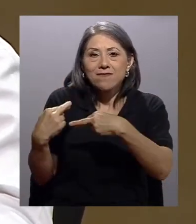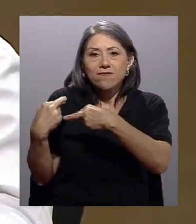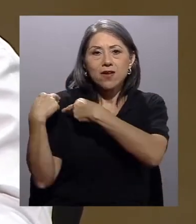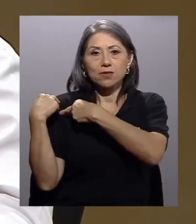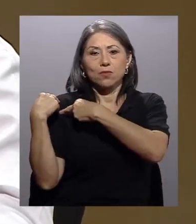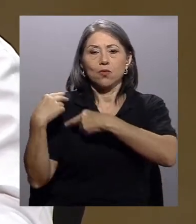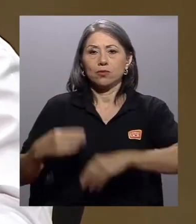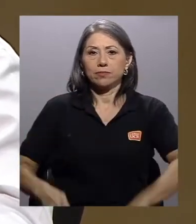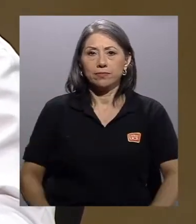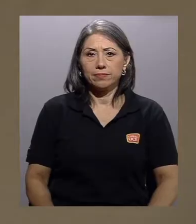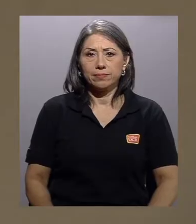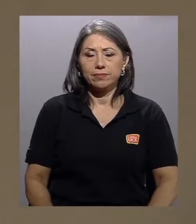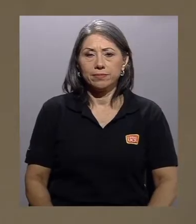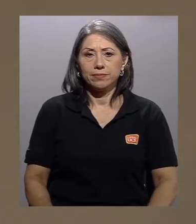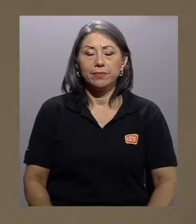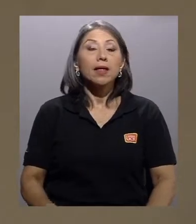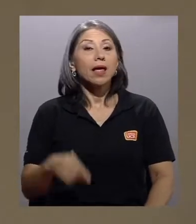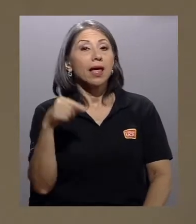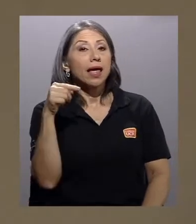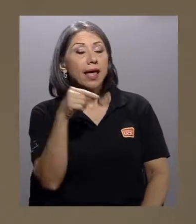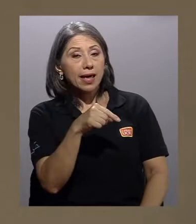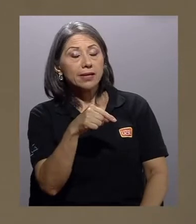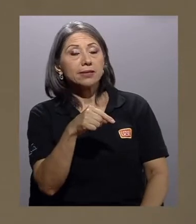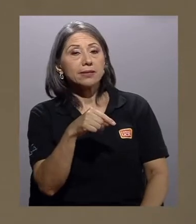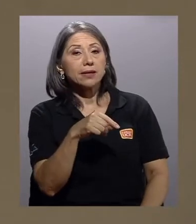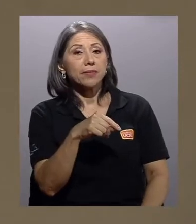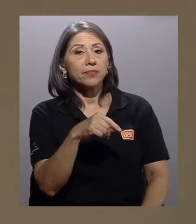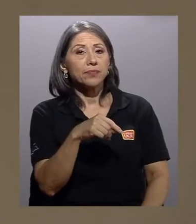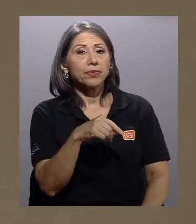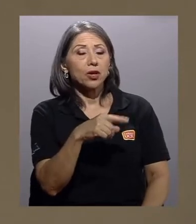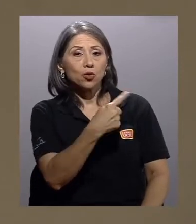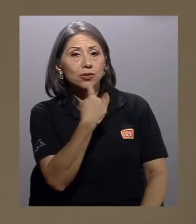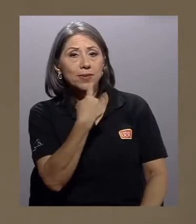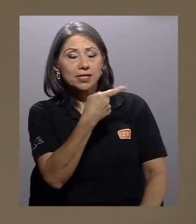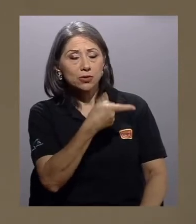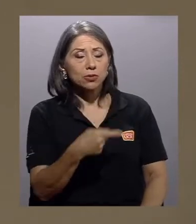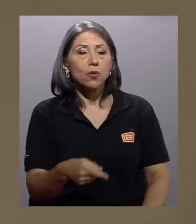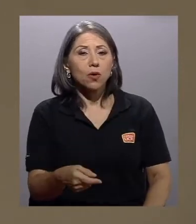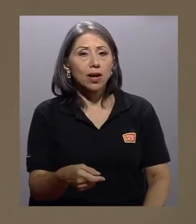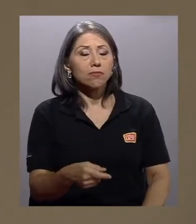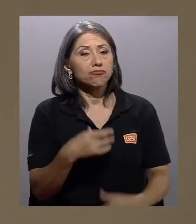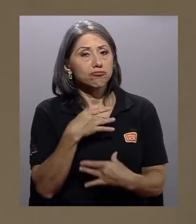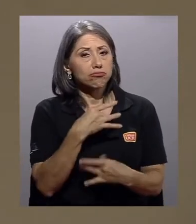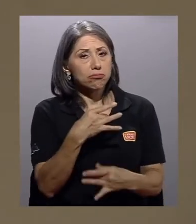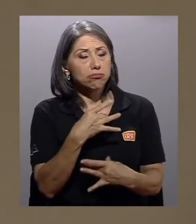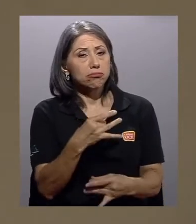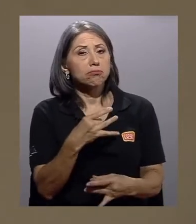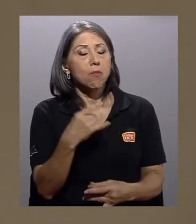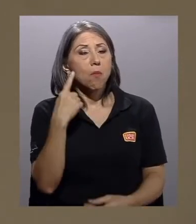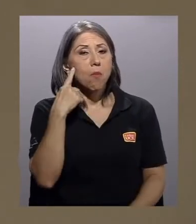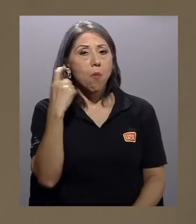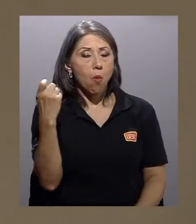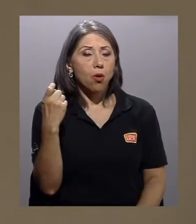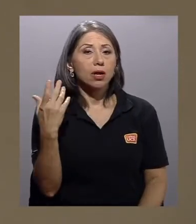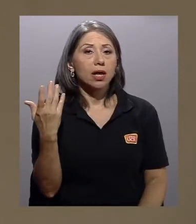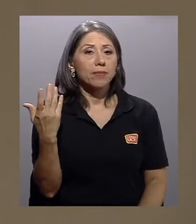de responsabilidad? Precisamente esa es una, o eso que usted menciona es interesante